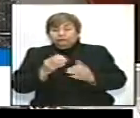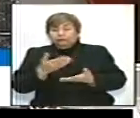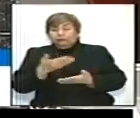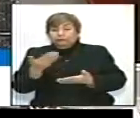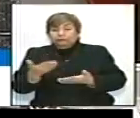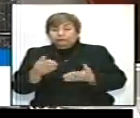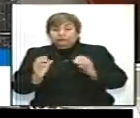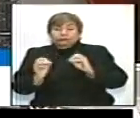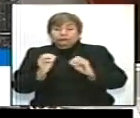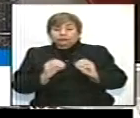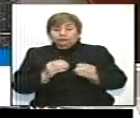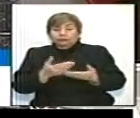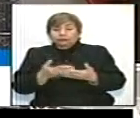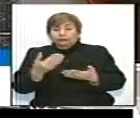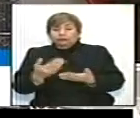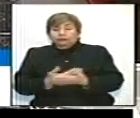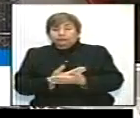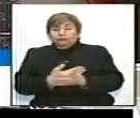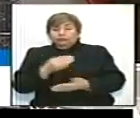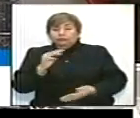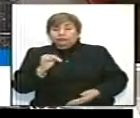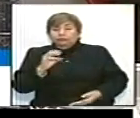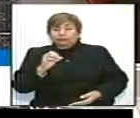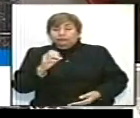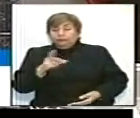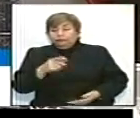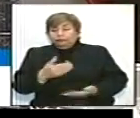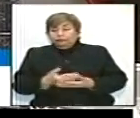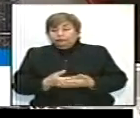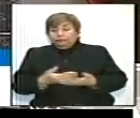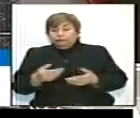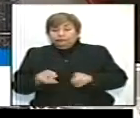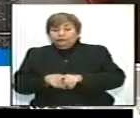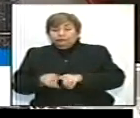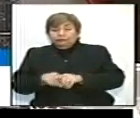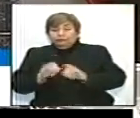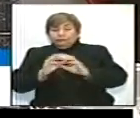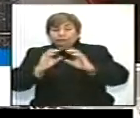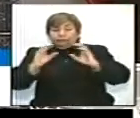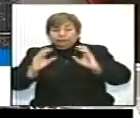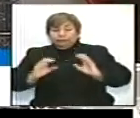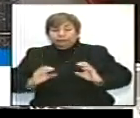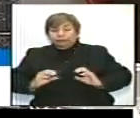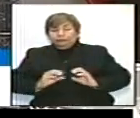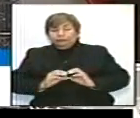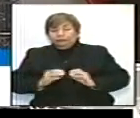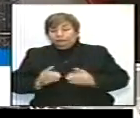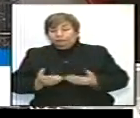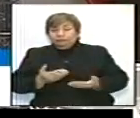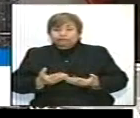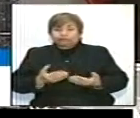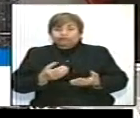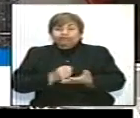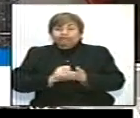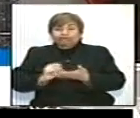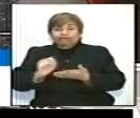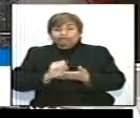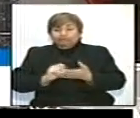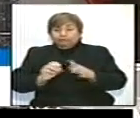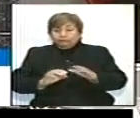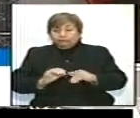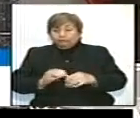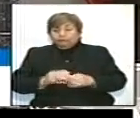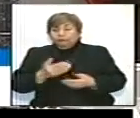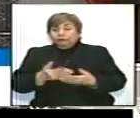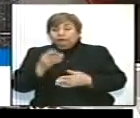otros componentes del modelo de servicio, como es certificación Cisco en lo que es sistemas para los chicos